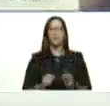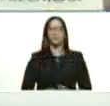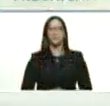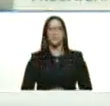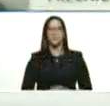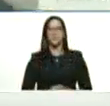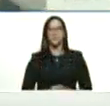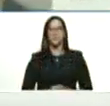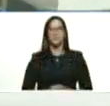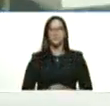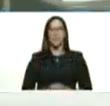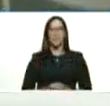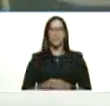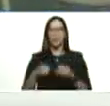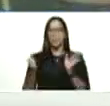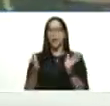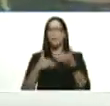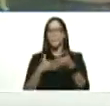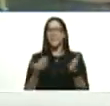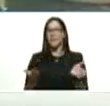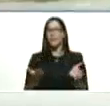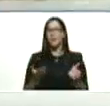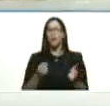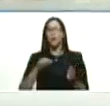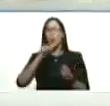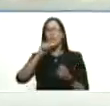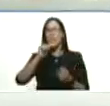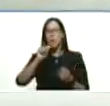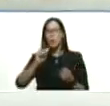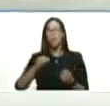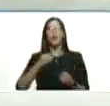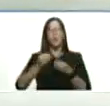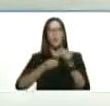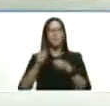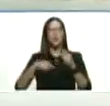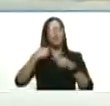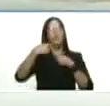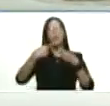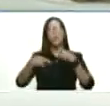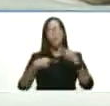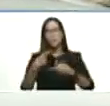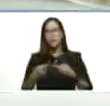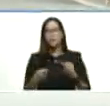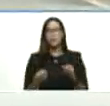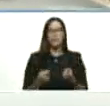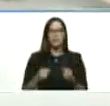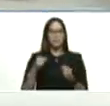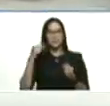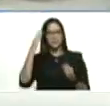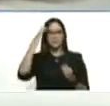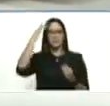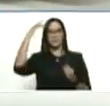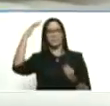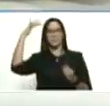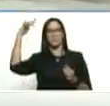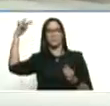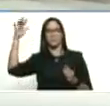Eso es al papelón con limón que lo pueden enriquecer con otro tipo de efectos psicodélicos.